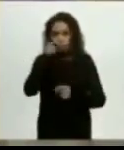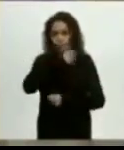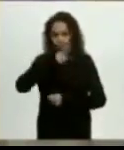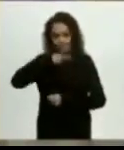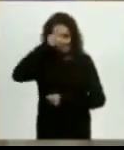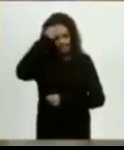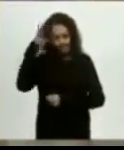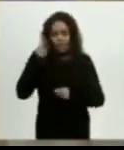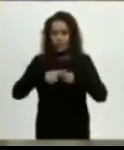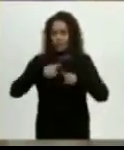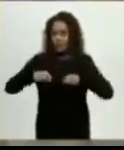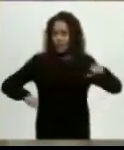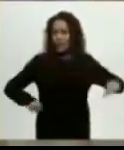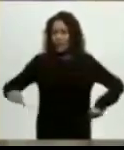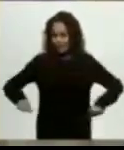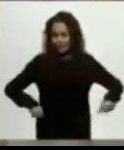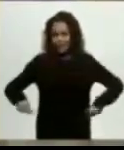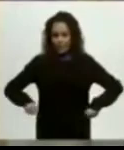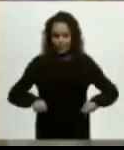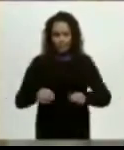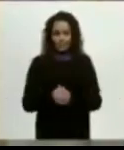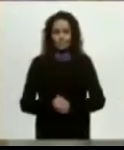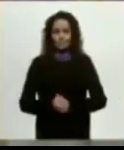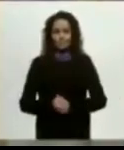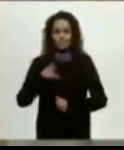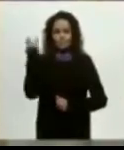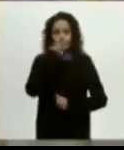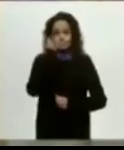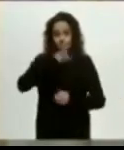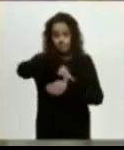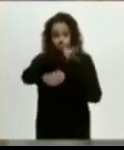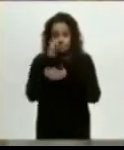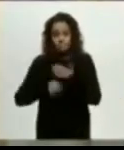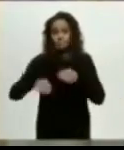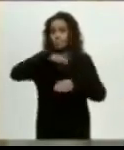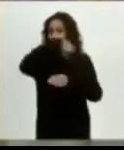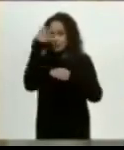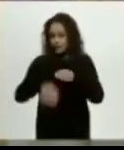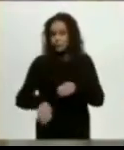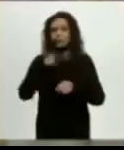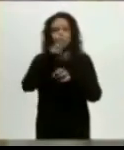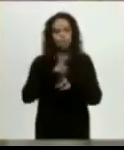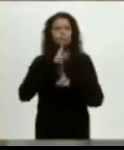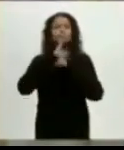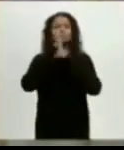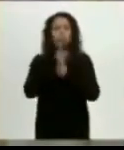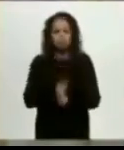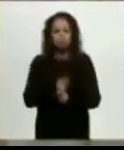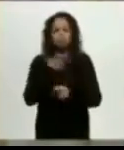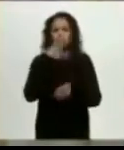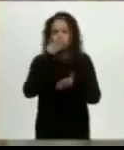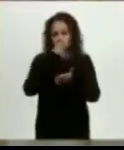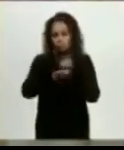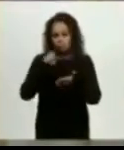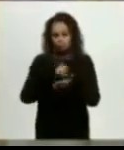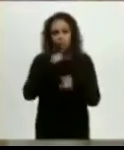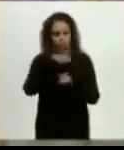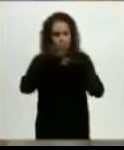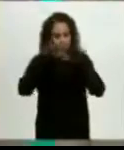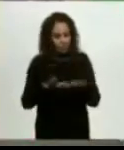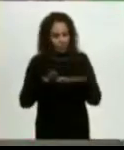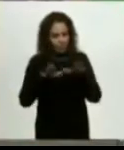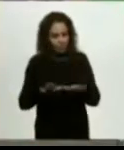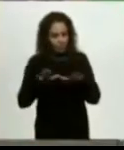y actividades que se te piden, para que cuando acabe el programa pueda responderlas y hacerlas a tu